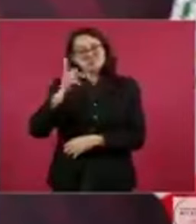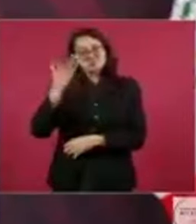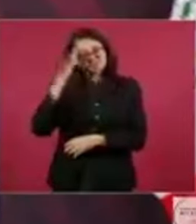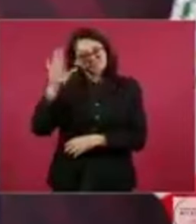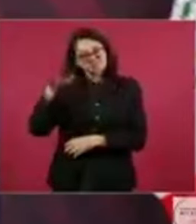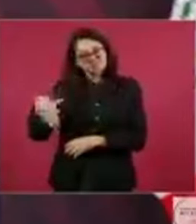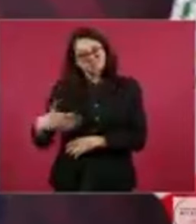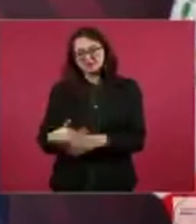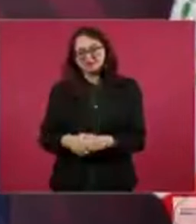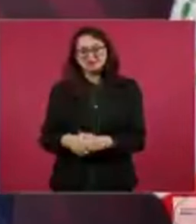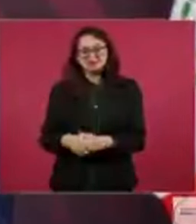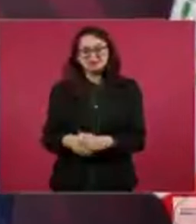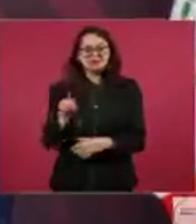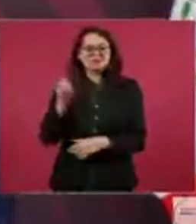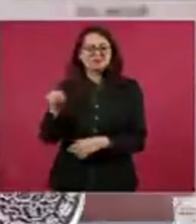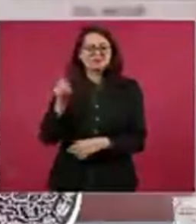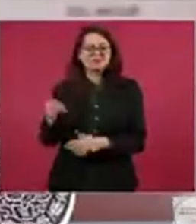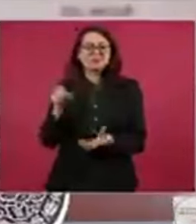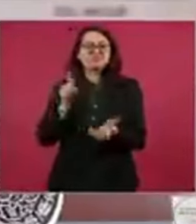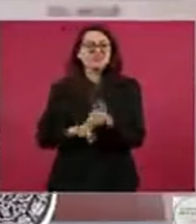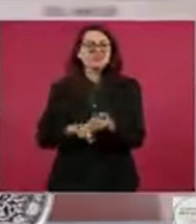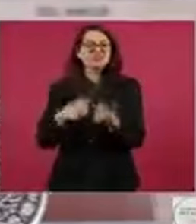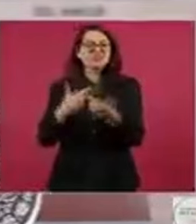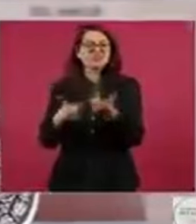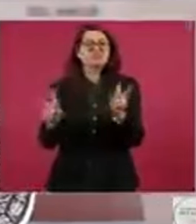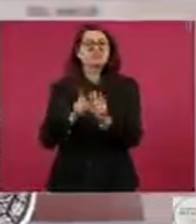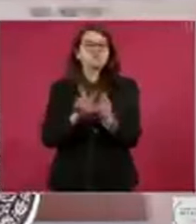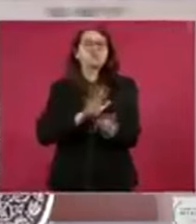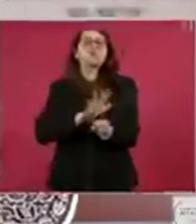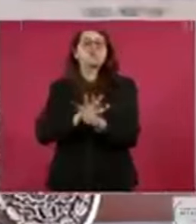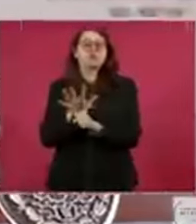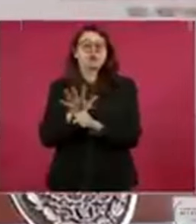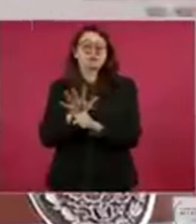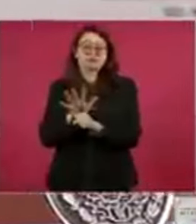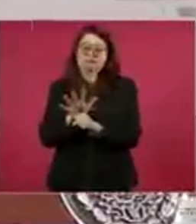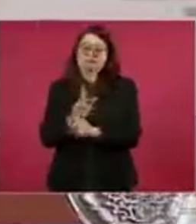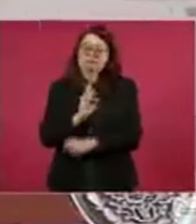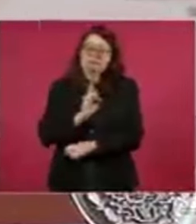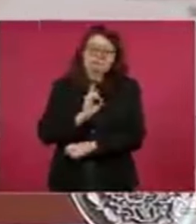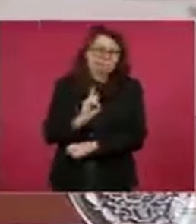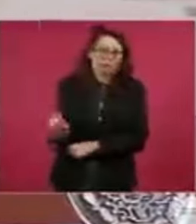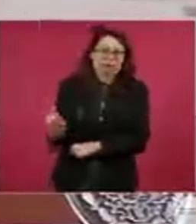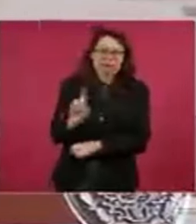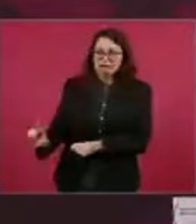señora pertenece a la ultr